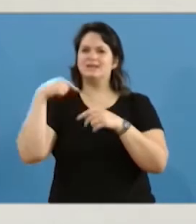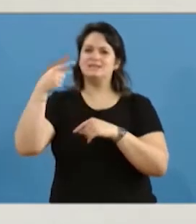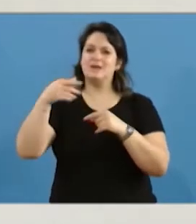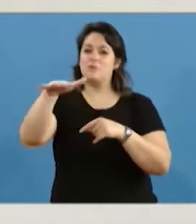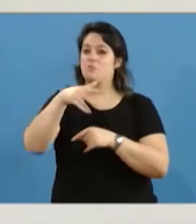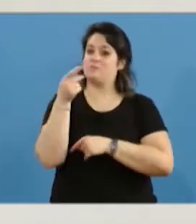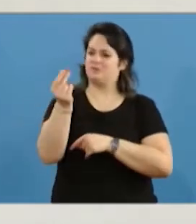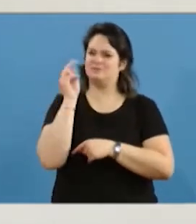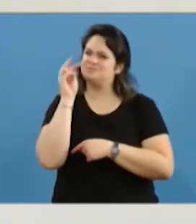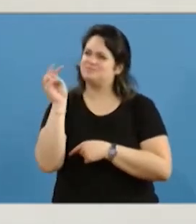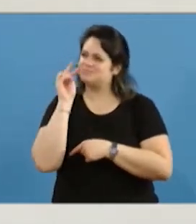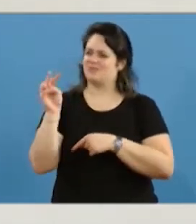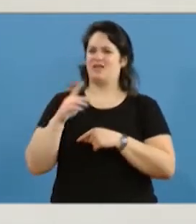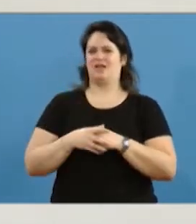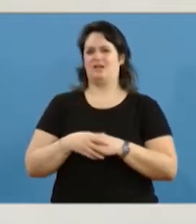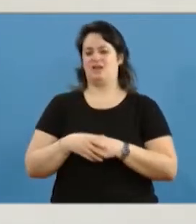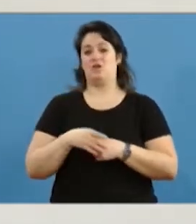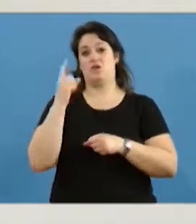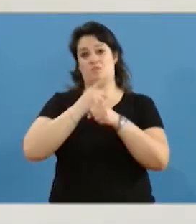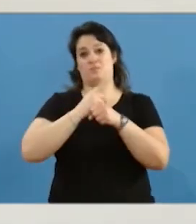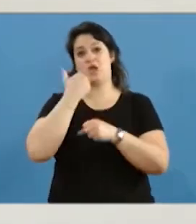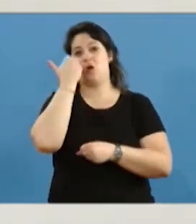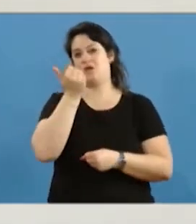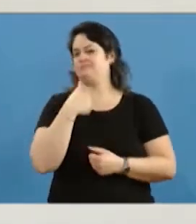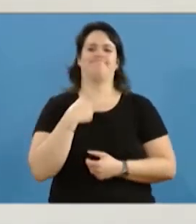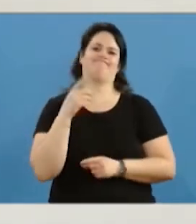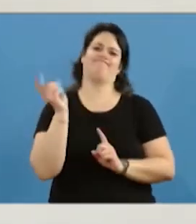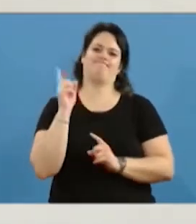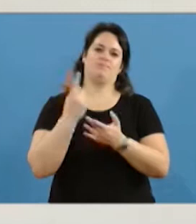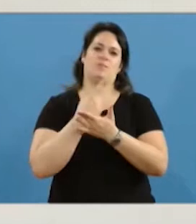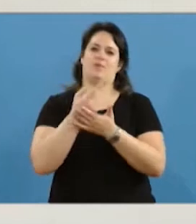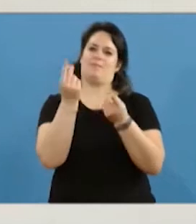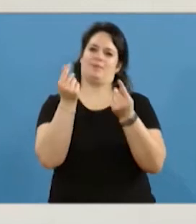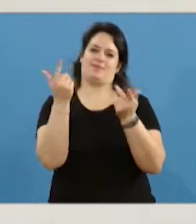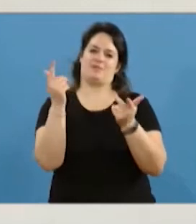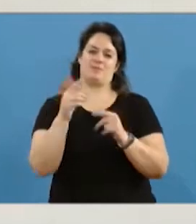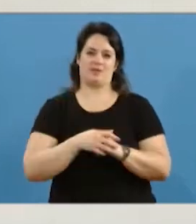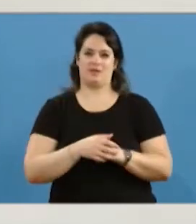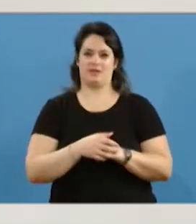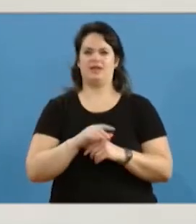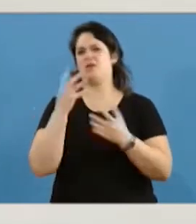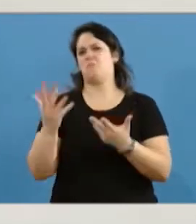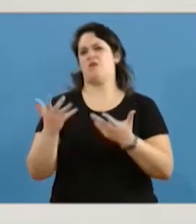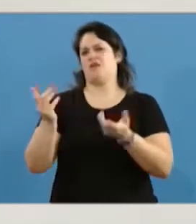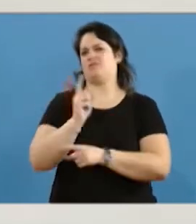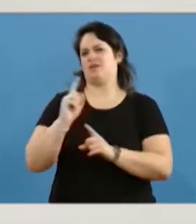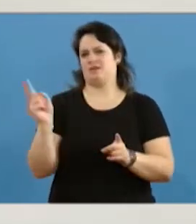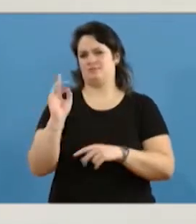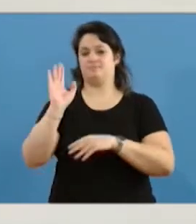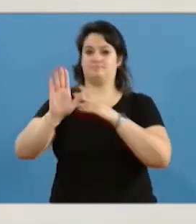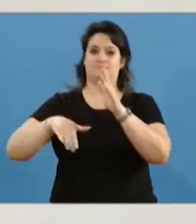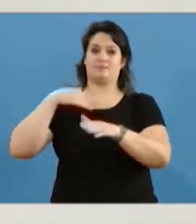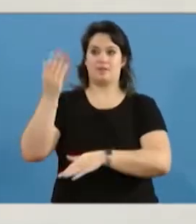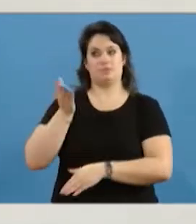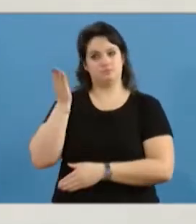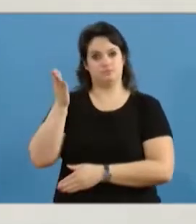almacén. Al principio, mi abuela me dijo que no podía comprármela y que no la cargoseara. Después me